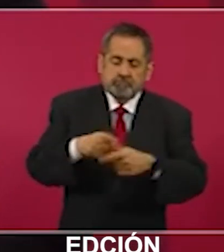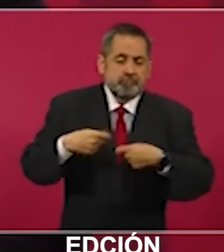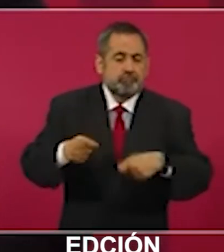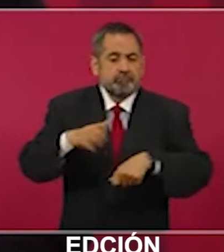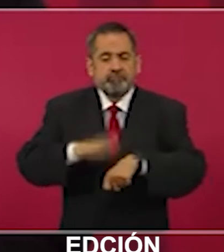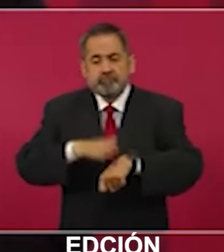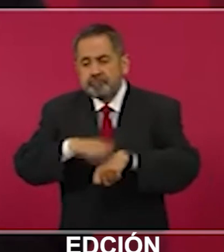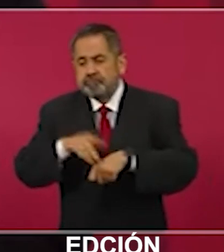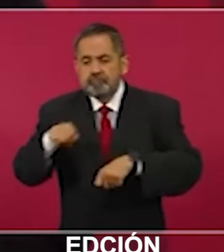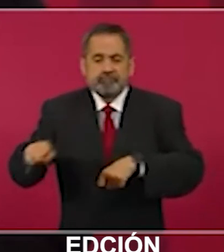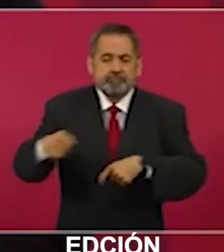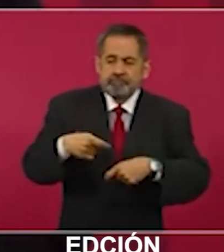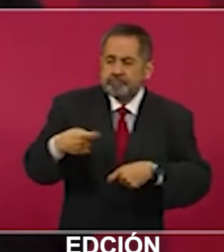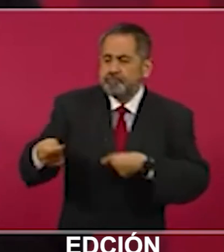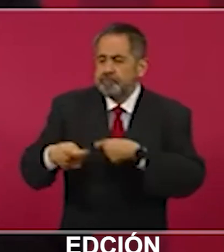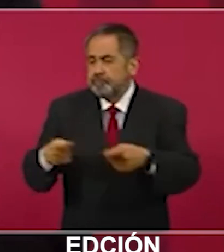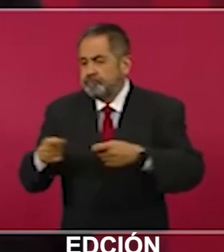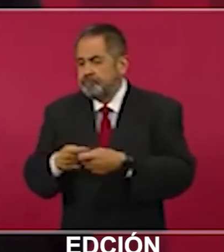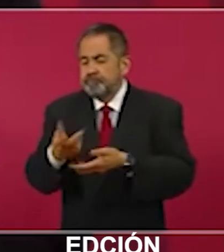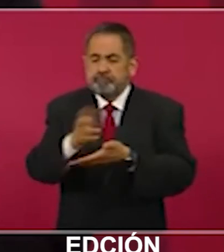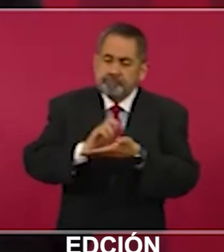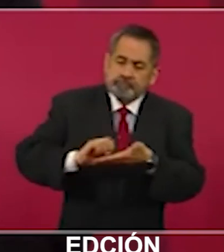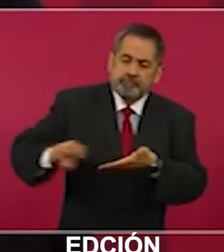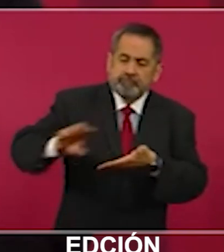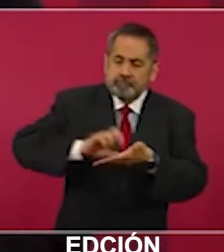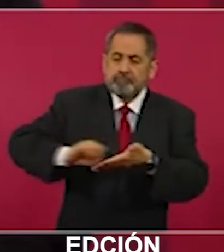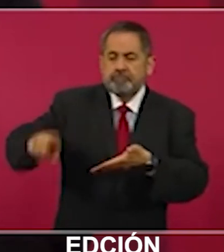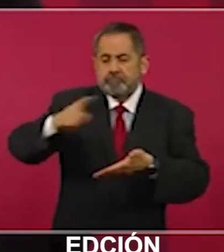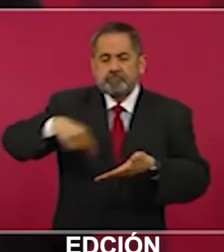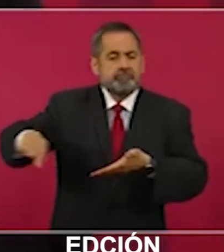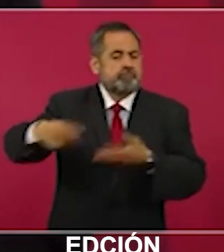gente, transferir más fondos